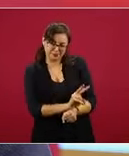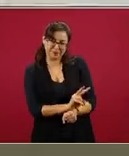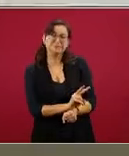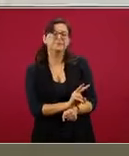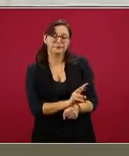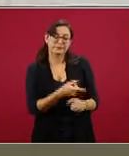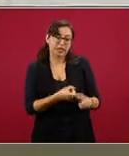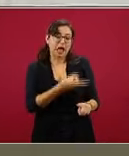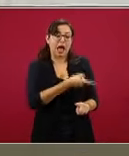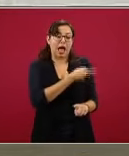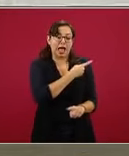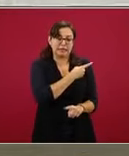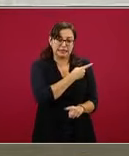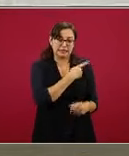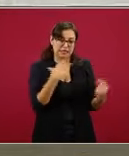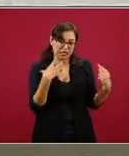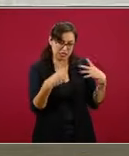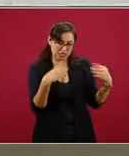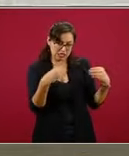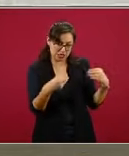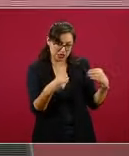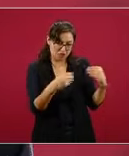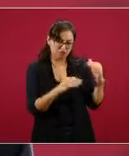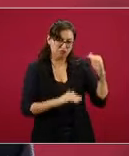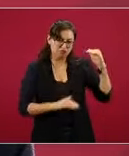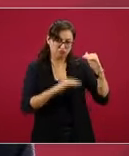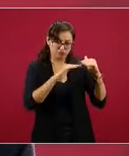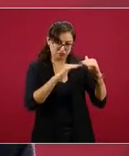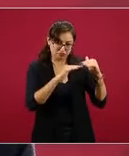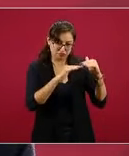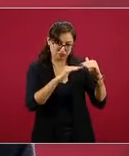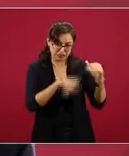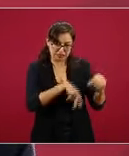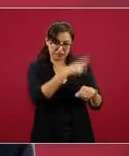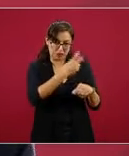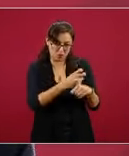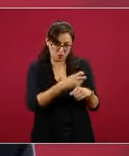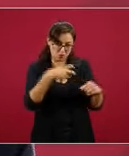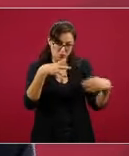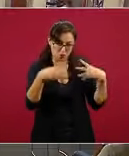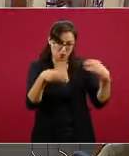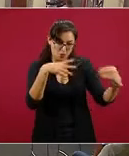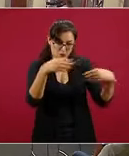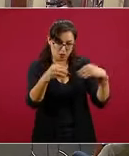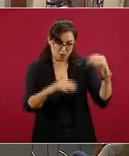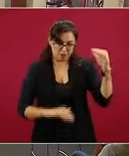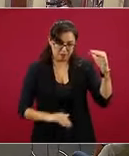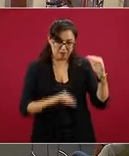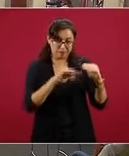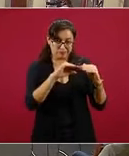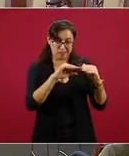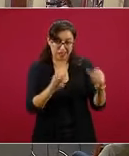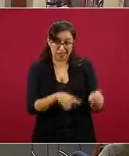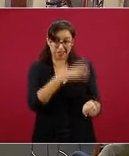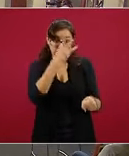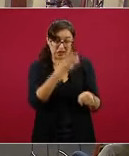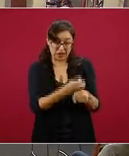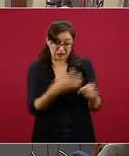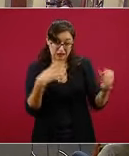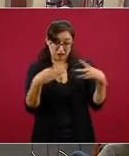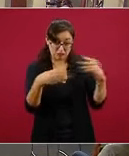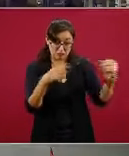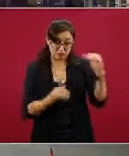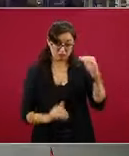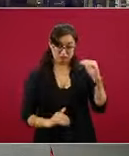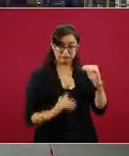picos previos. Esto no necesariamente refleja en un momento determinado a una entidad en un riesgo máximo.